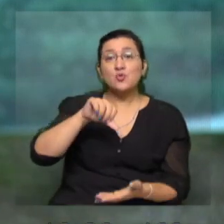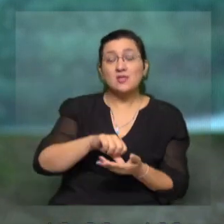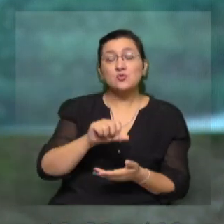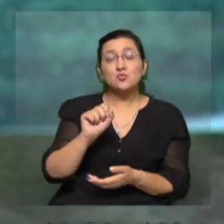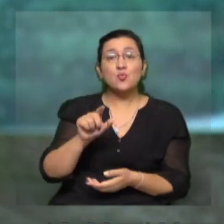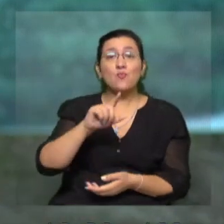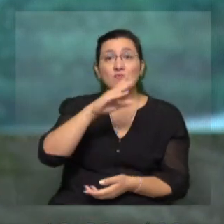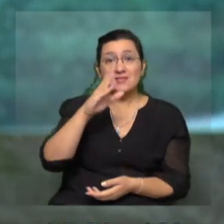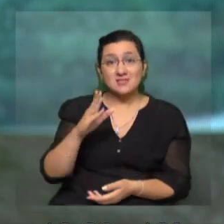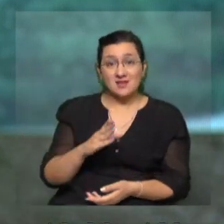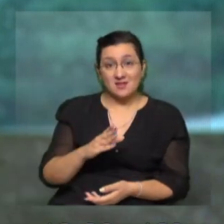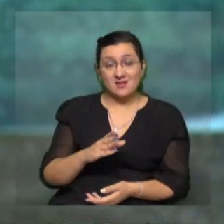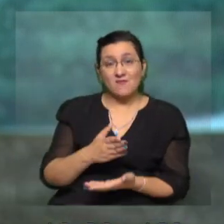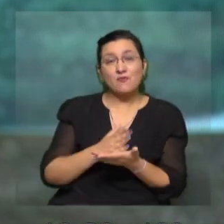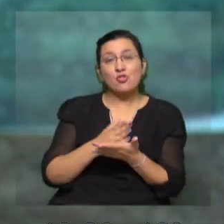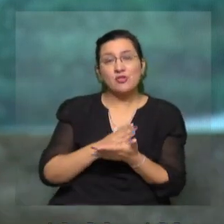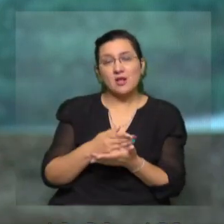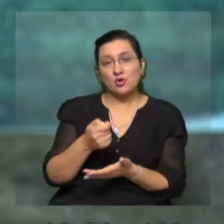un grupo